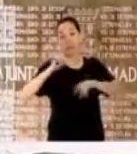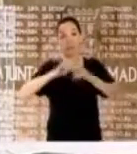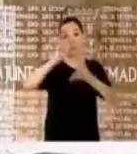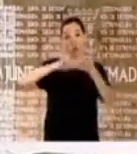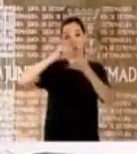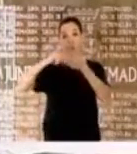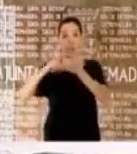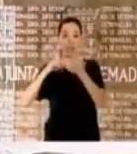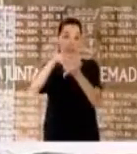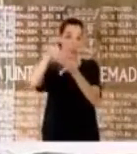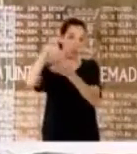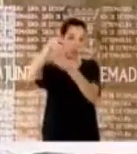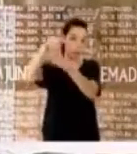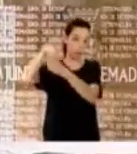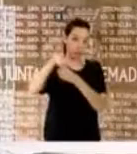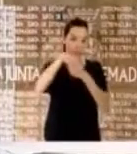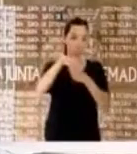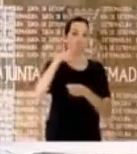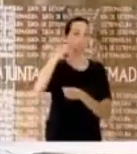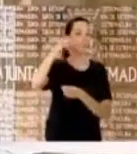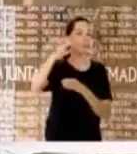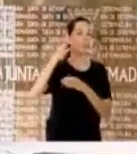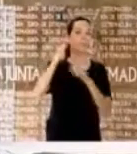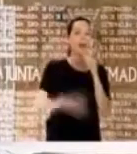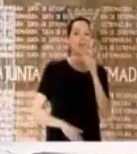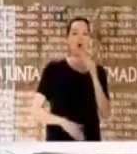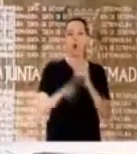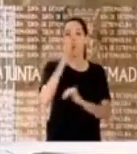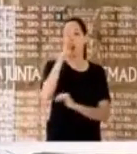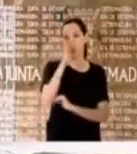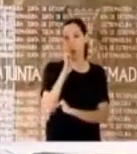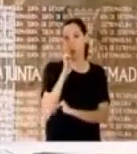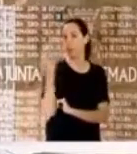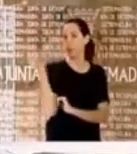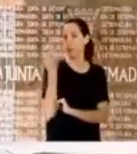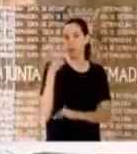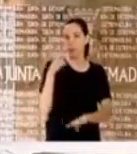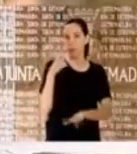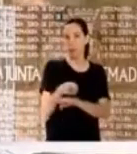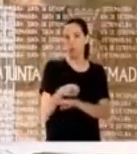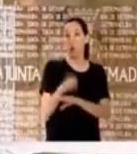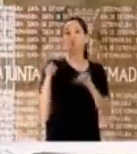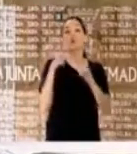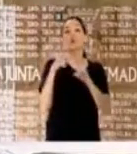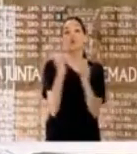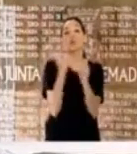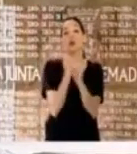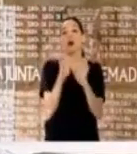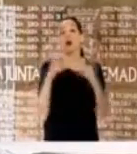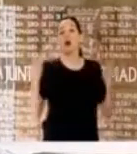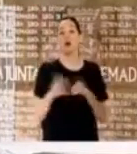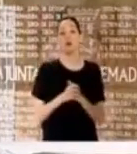que hagan, de esos investigadores que tienen que tener un plazo de 4 años y que el objeto de su trabajo tiene